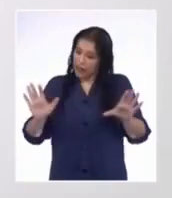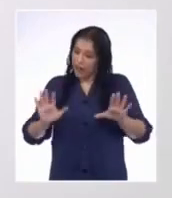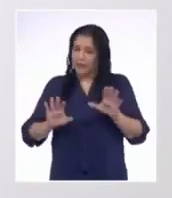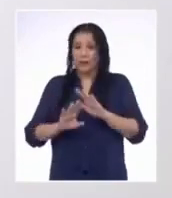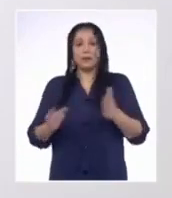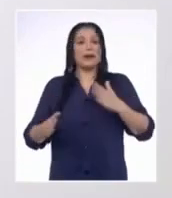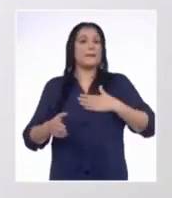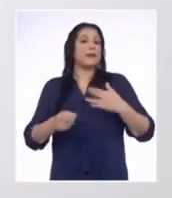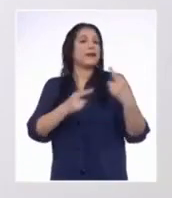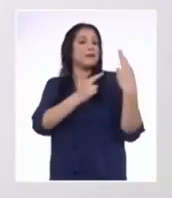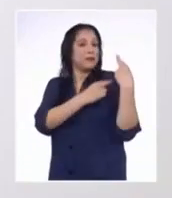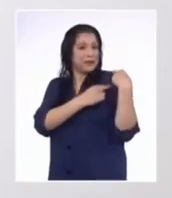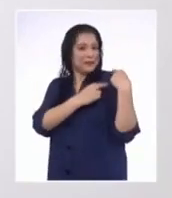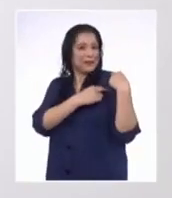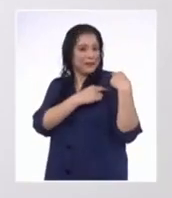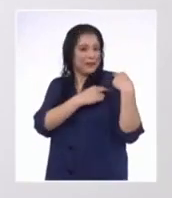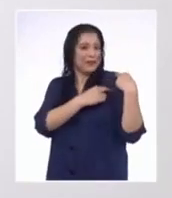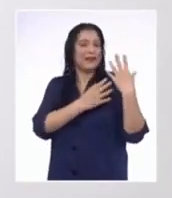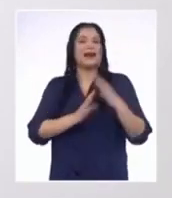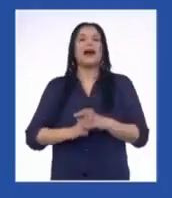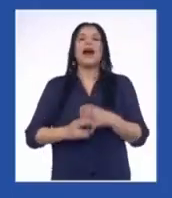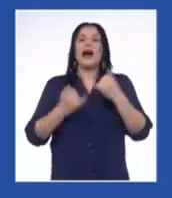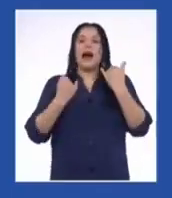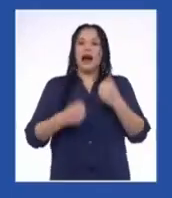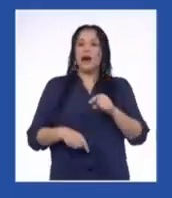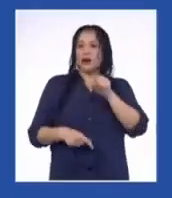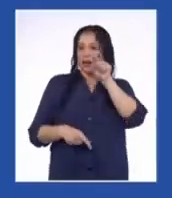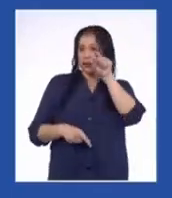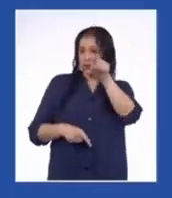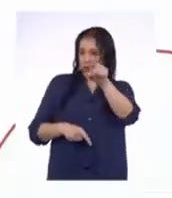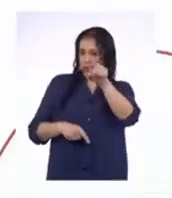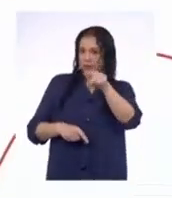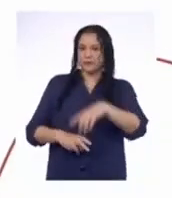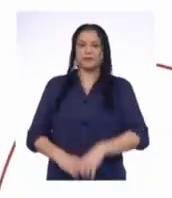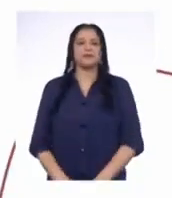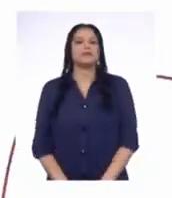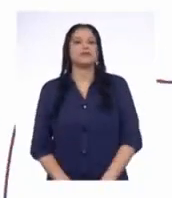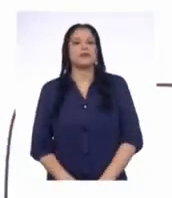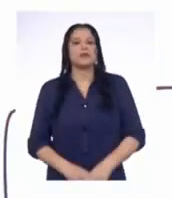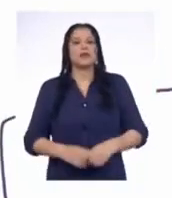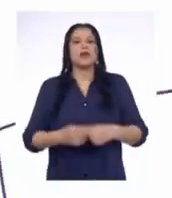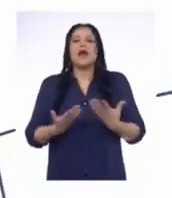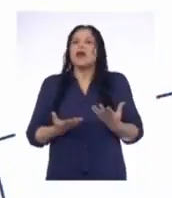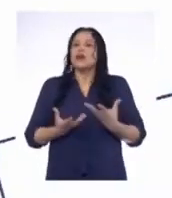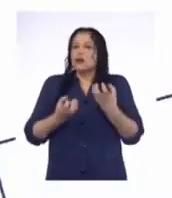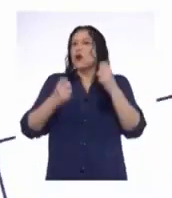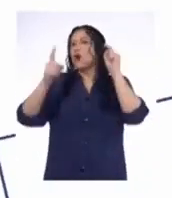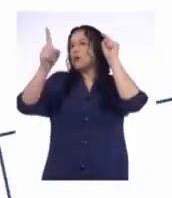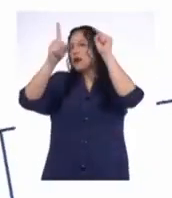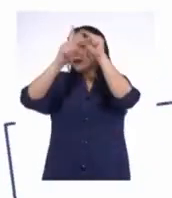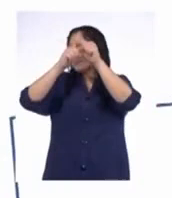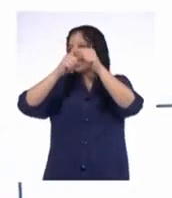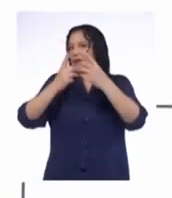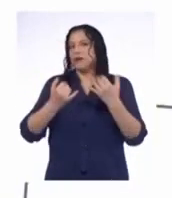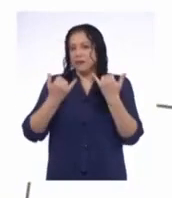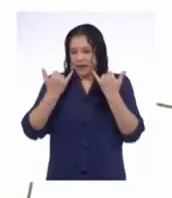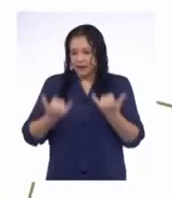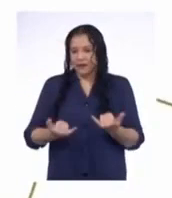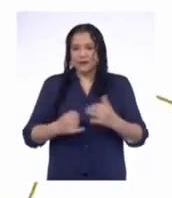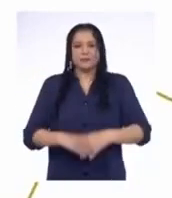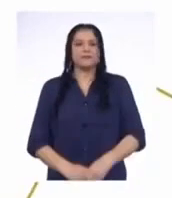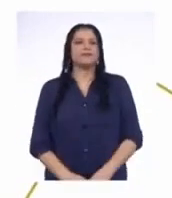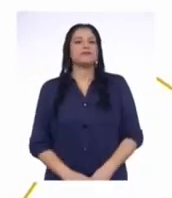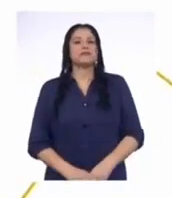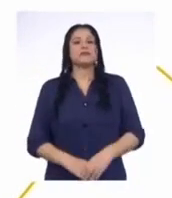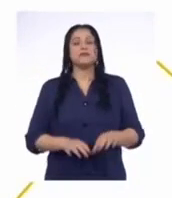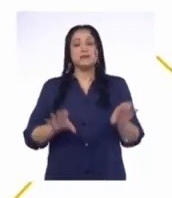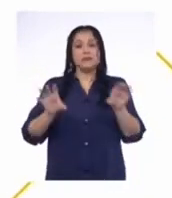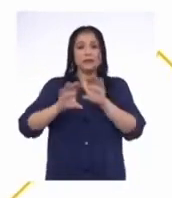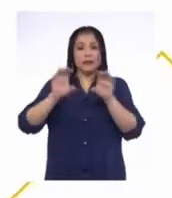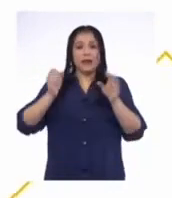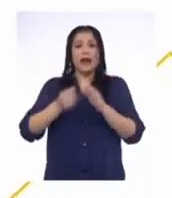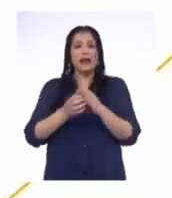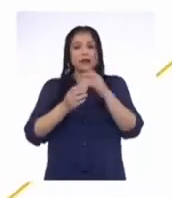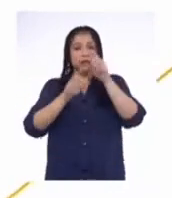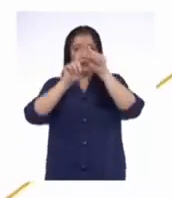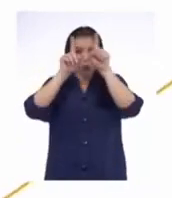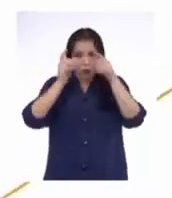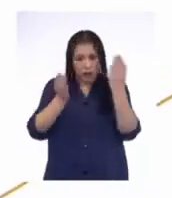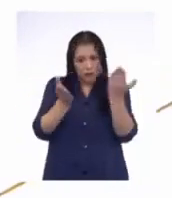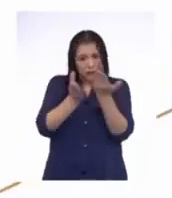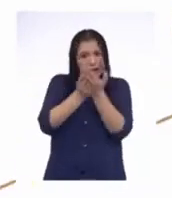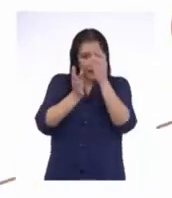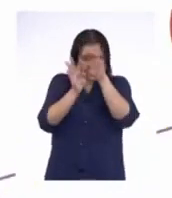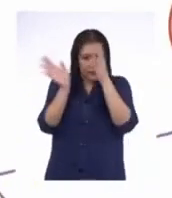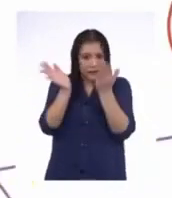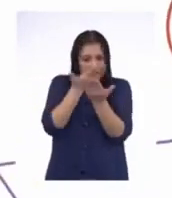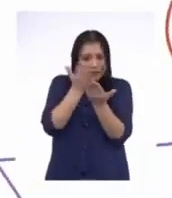misión que me encomendaron. Ahora te toca a ti. Te invito a realizar el siguiente reto. Elabora una cartilla.